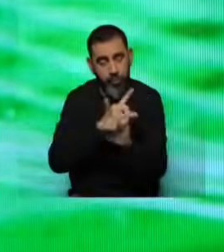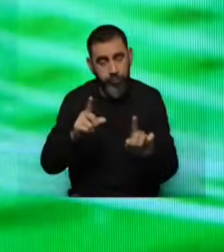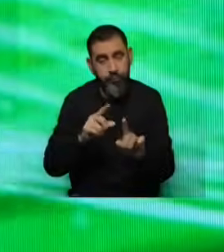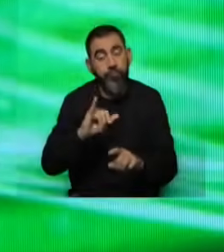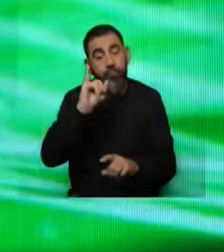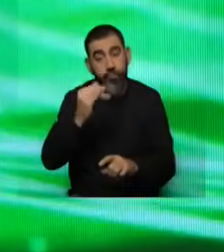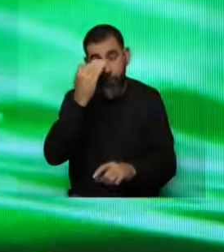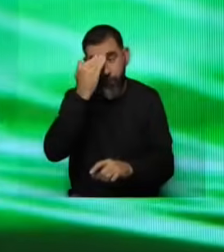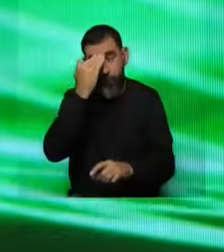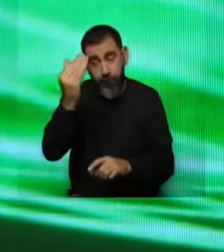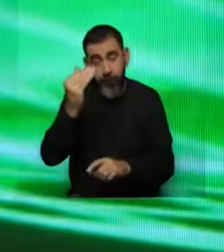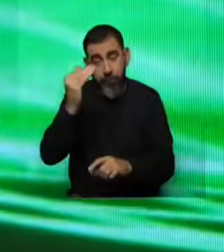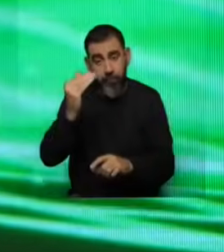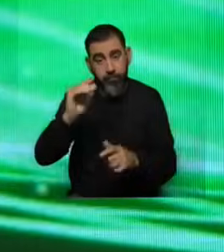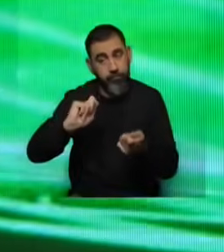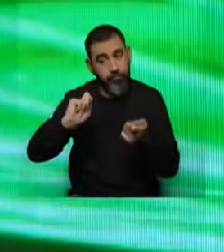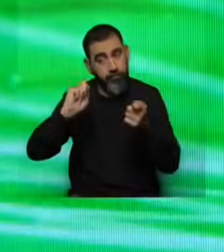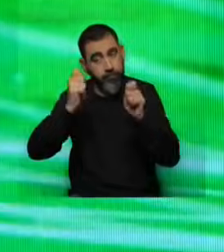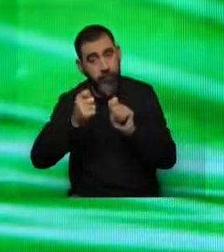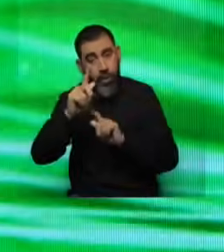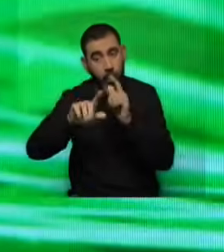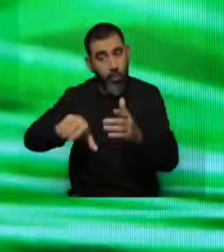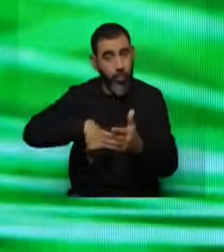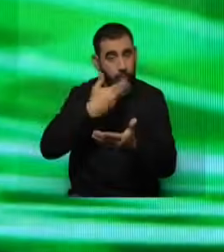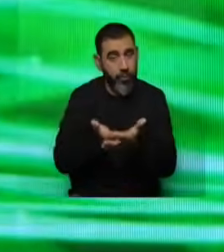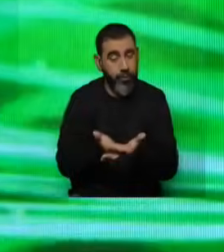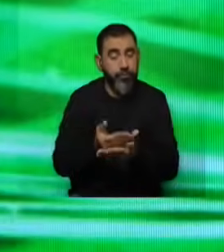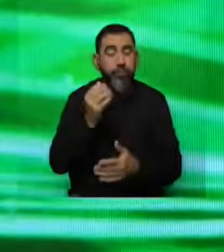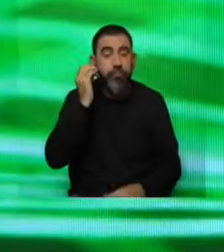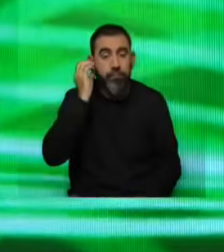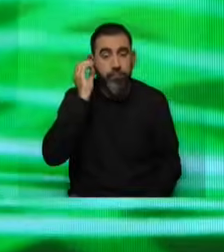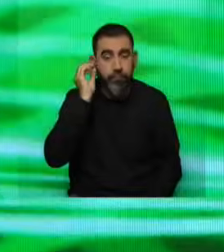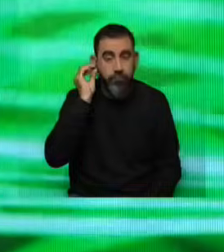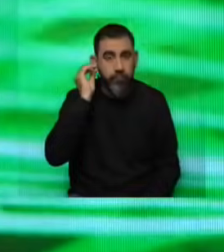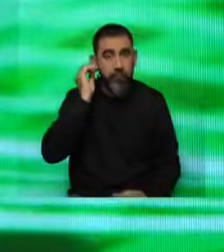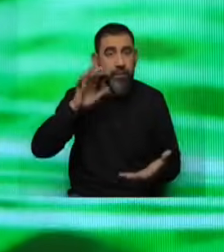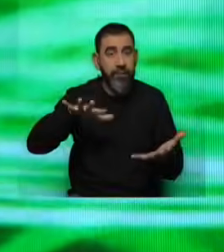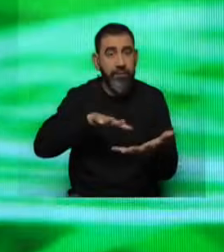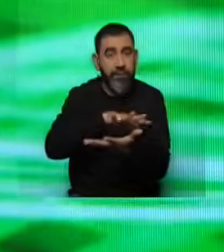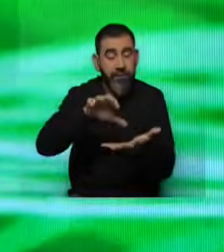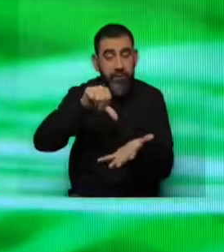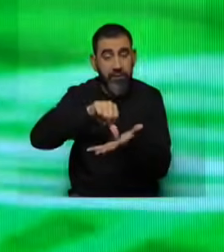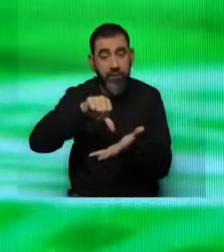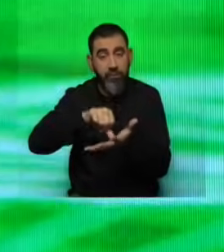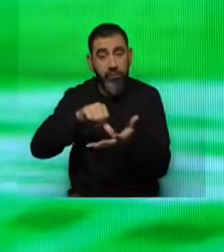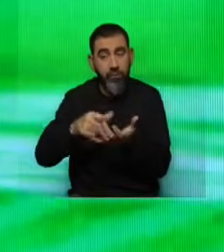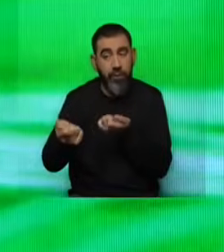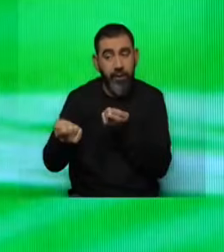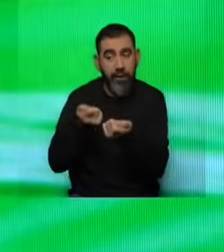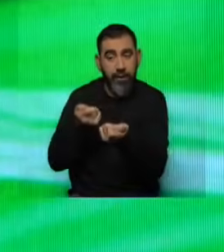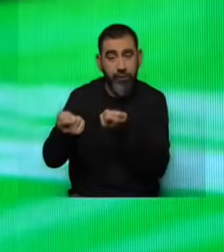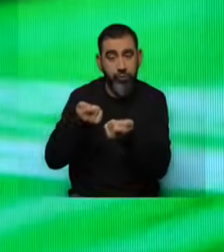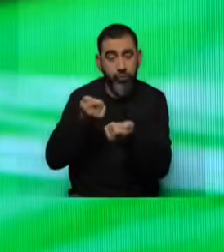hizo al frente amplio reposicionarse en alguna de sus propuesta porque la situación que vive el país es es de tensión absoluta